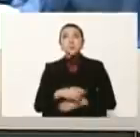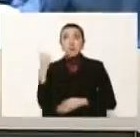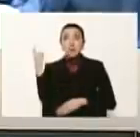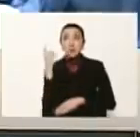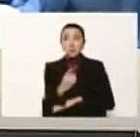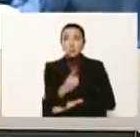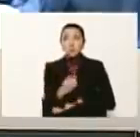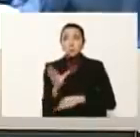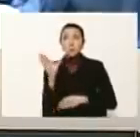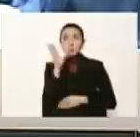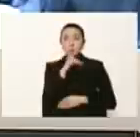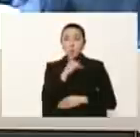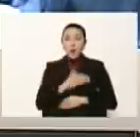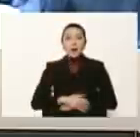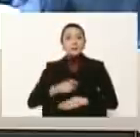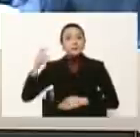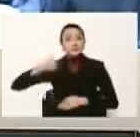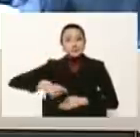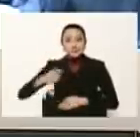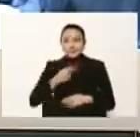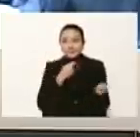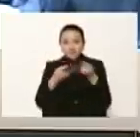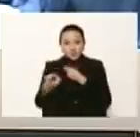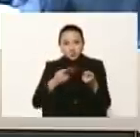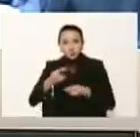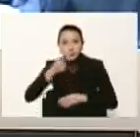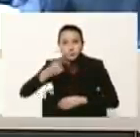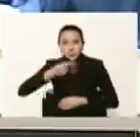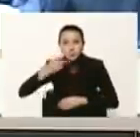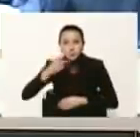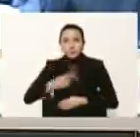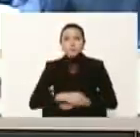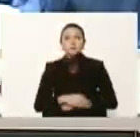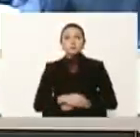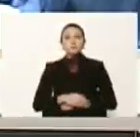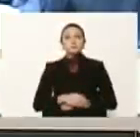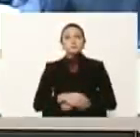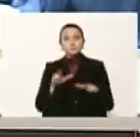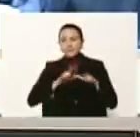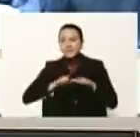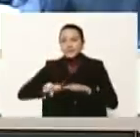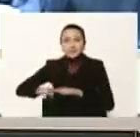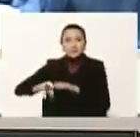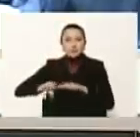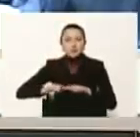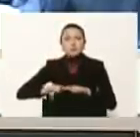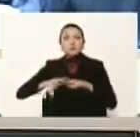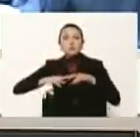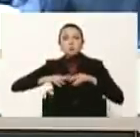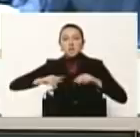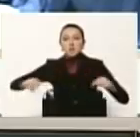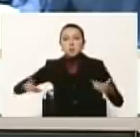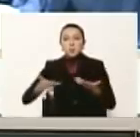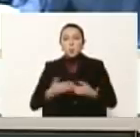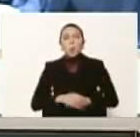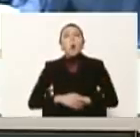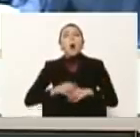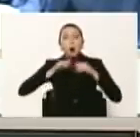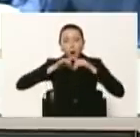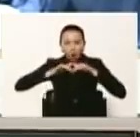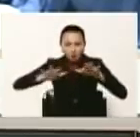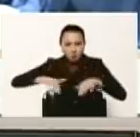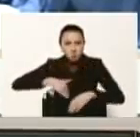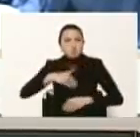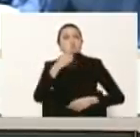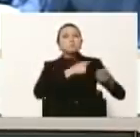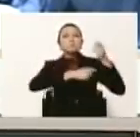político, necesitan el control político de territorios para poder expandir su